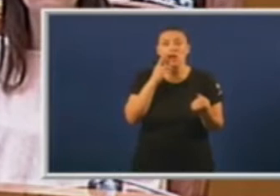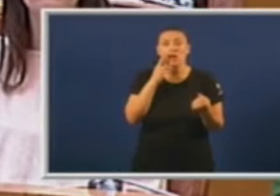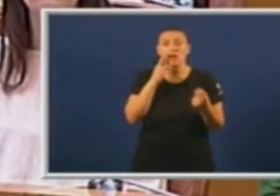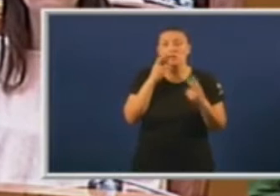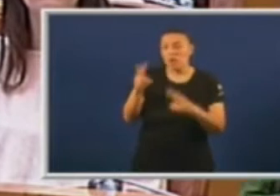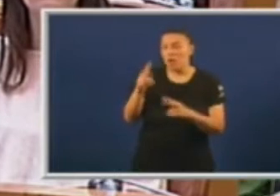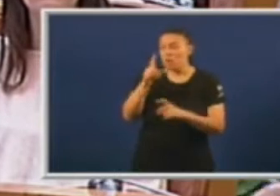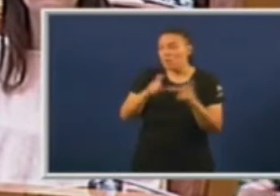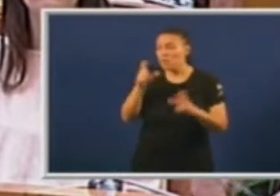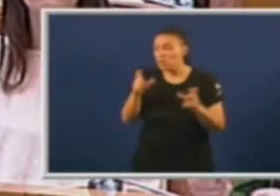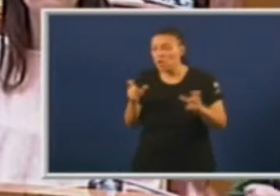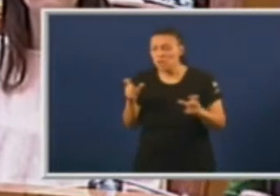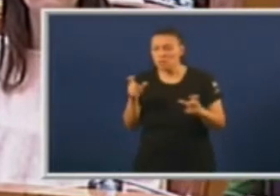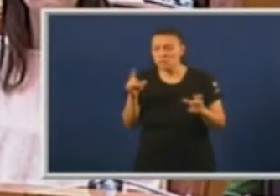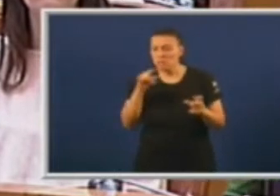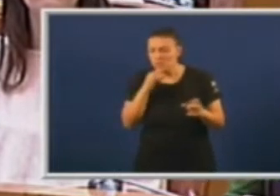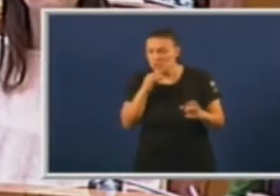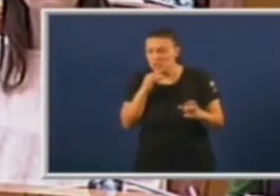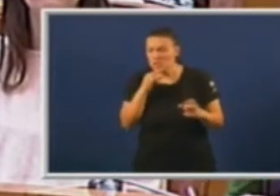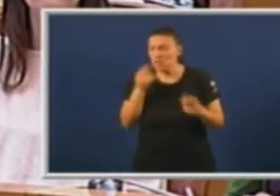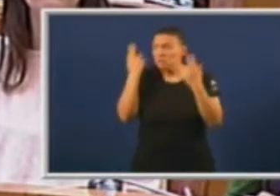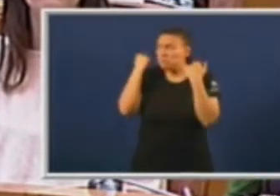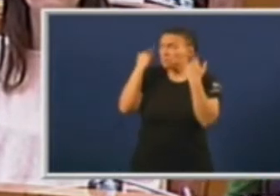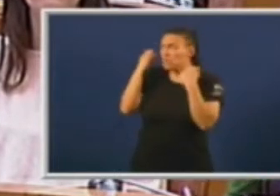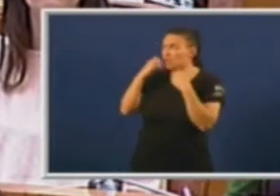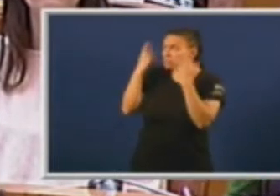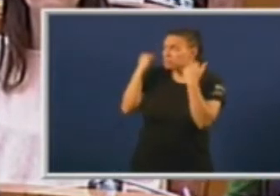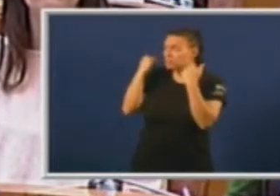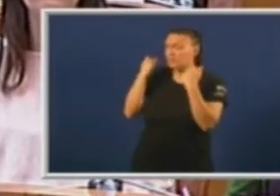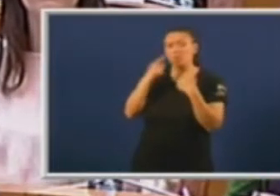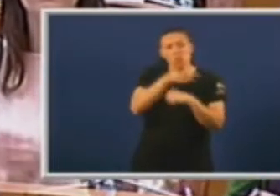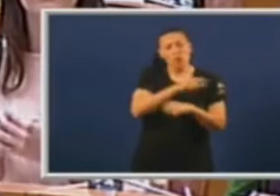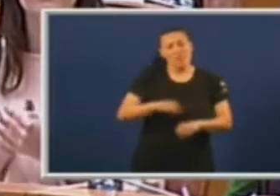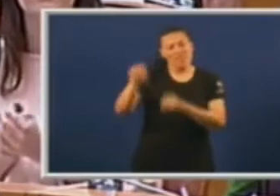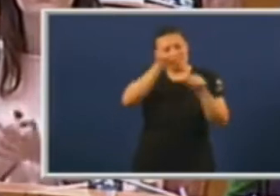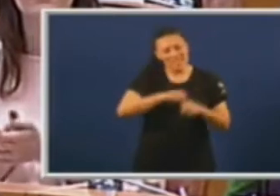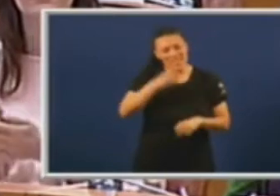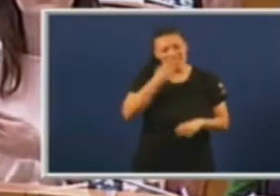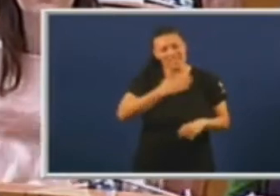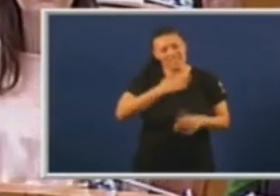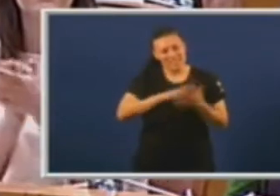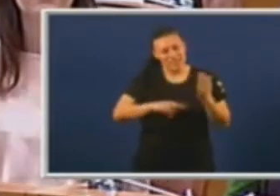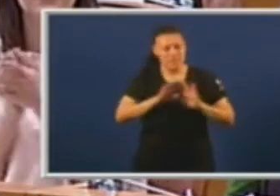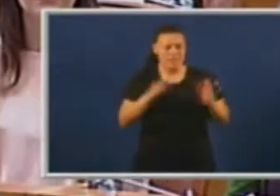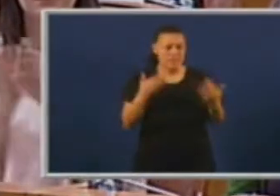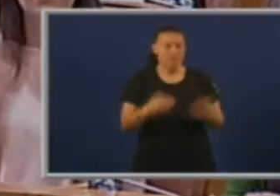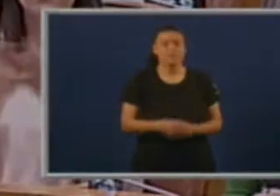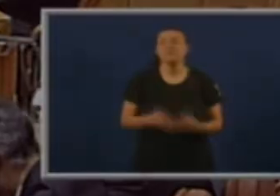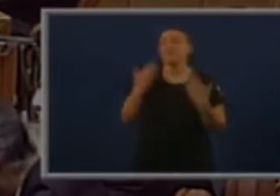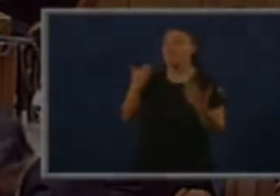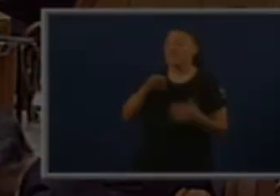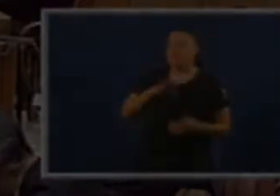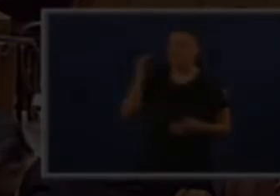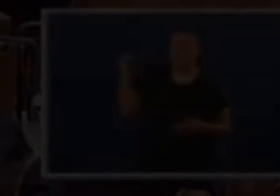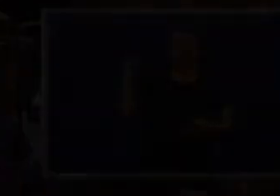peor, abandonara a sumisión ao señor Rajoy e empezara a defender os intereses deste país. Moitas grazas. Gracias, señora Pontón.